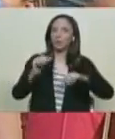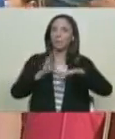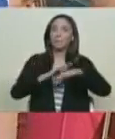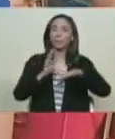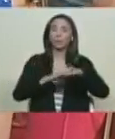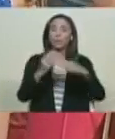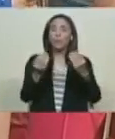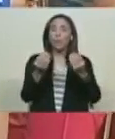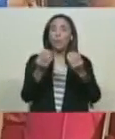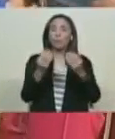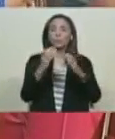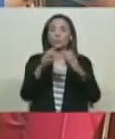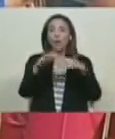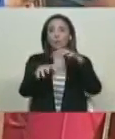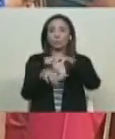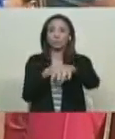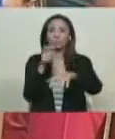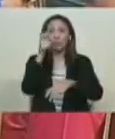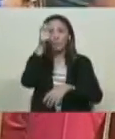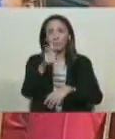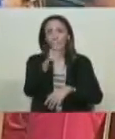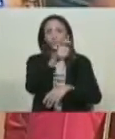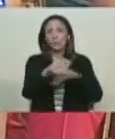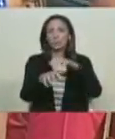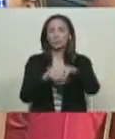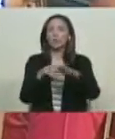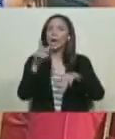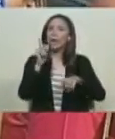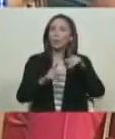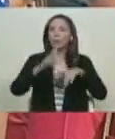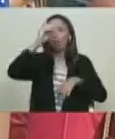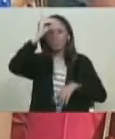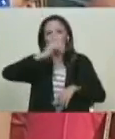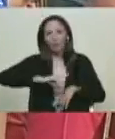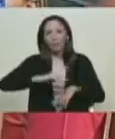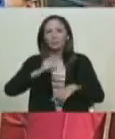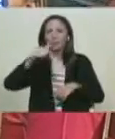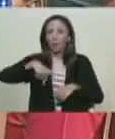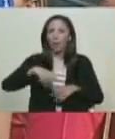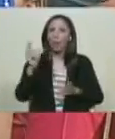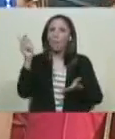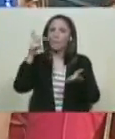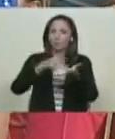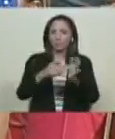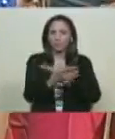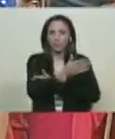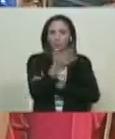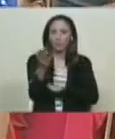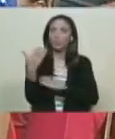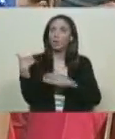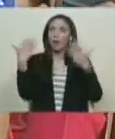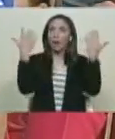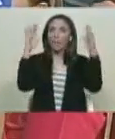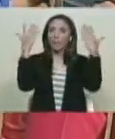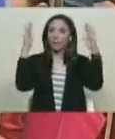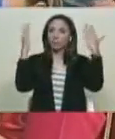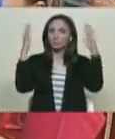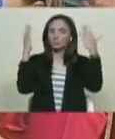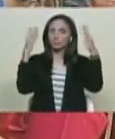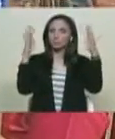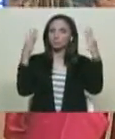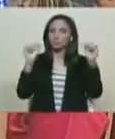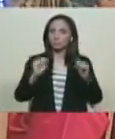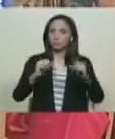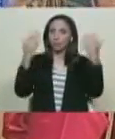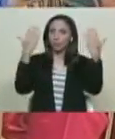hermanos transportistas que han estado en situación de discapacidad, que hoy están aquí. Yo pido un aplauso para ellos, ¿ok? Porque